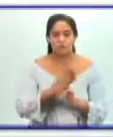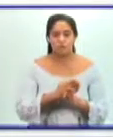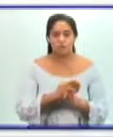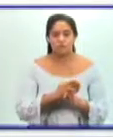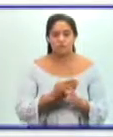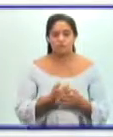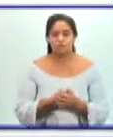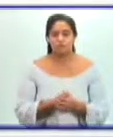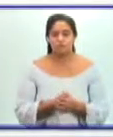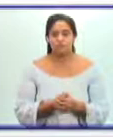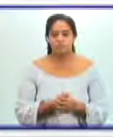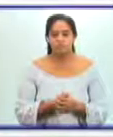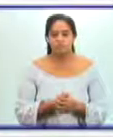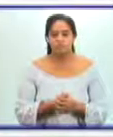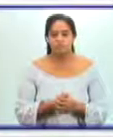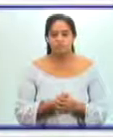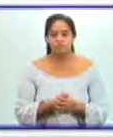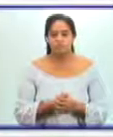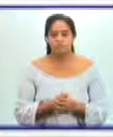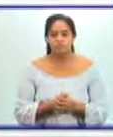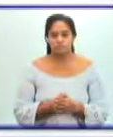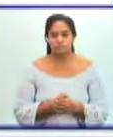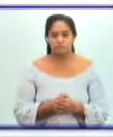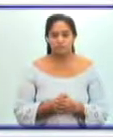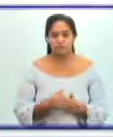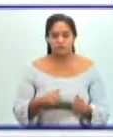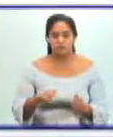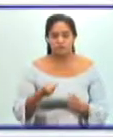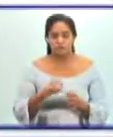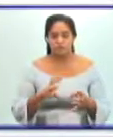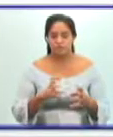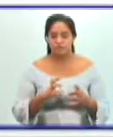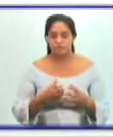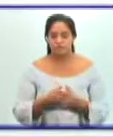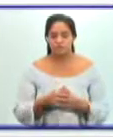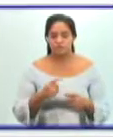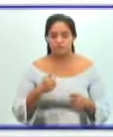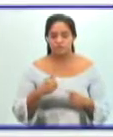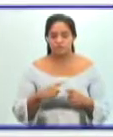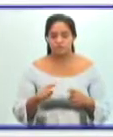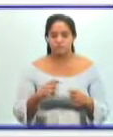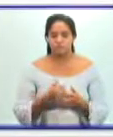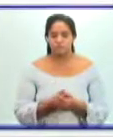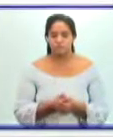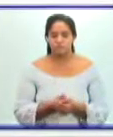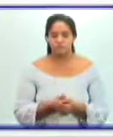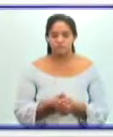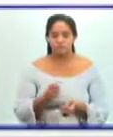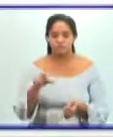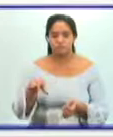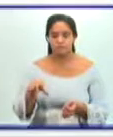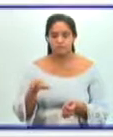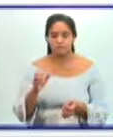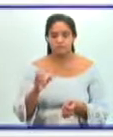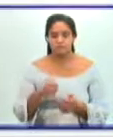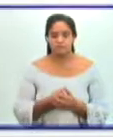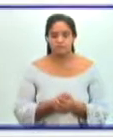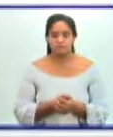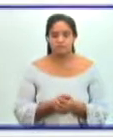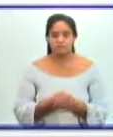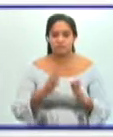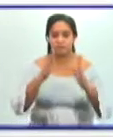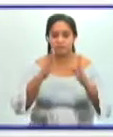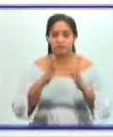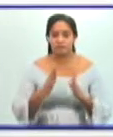ABCD. De igual manera, con el otro paralelogramo. El lado AG es paralelo al